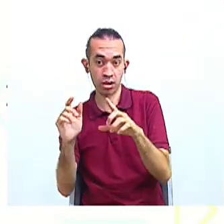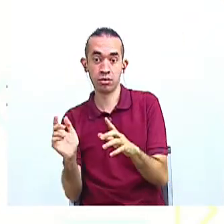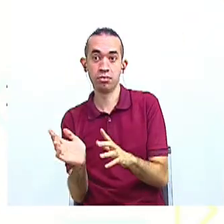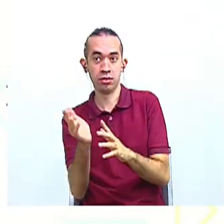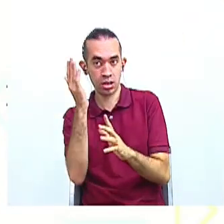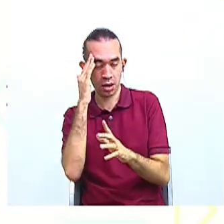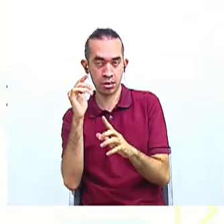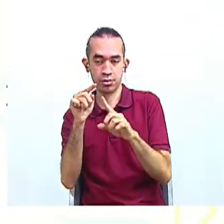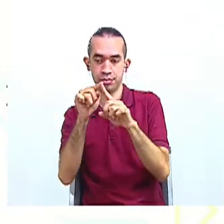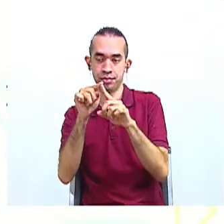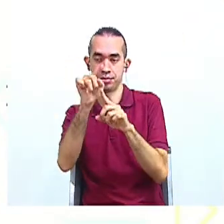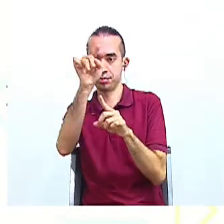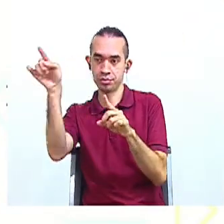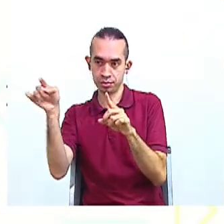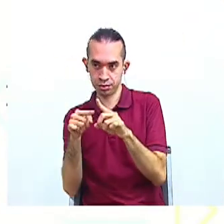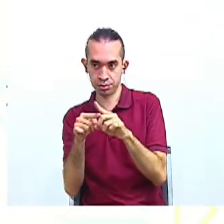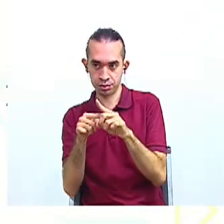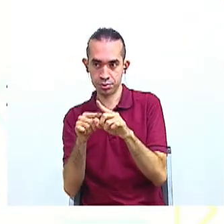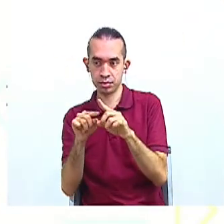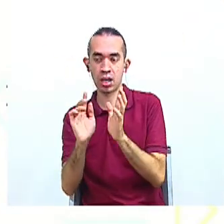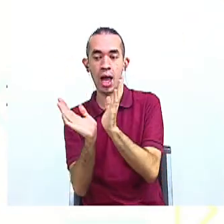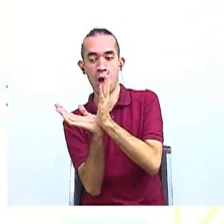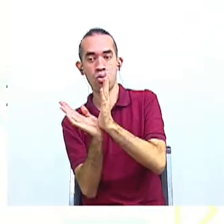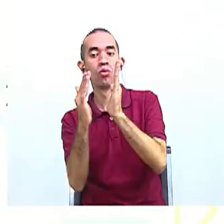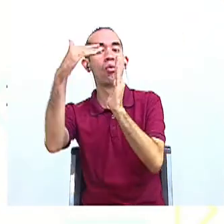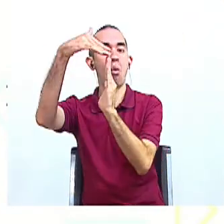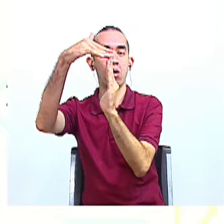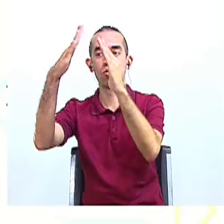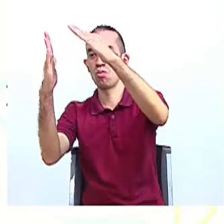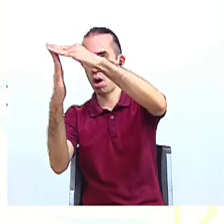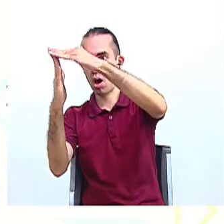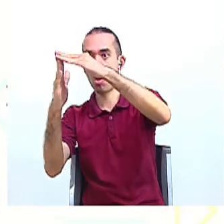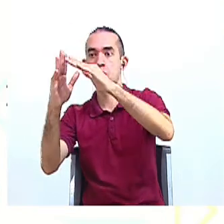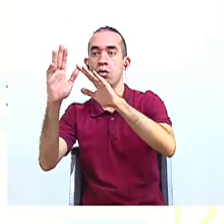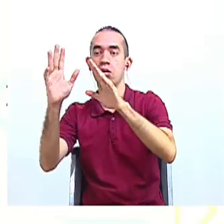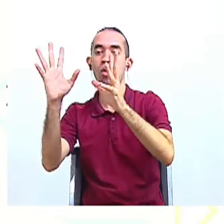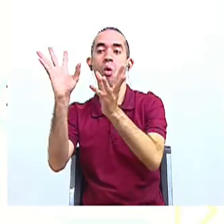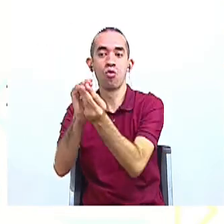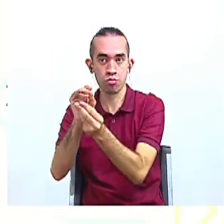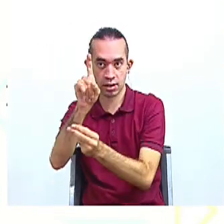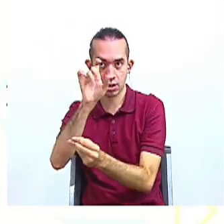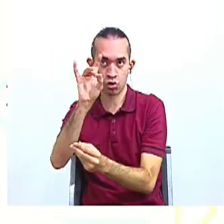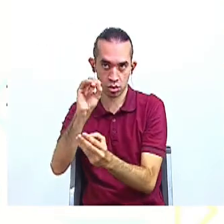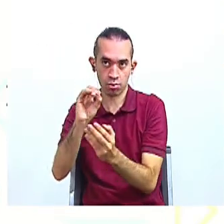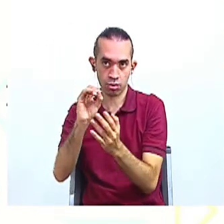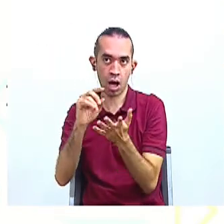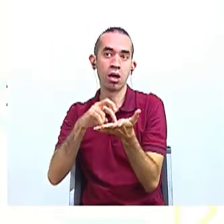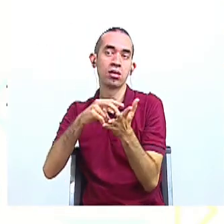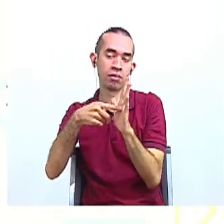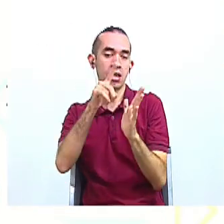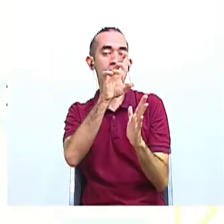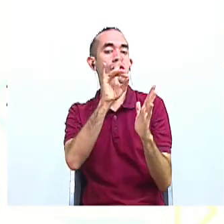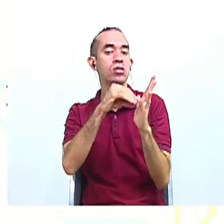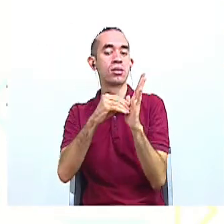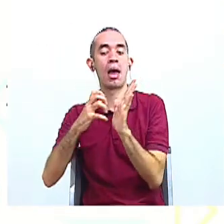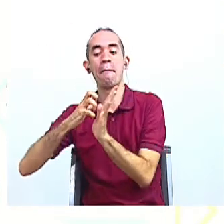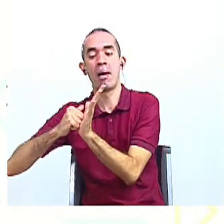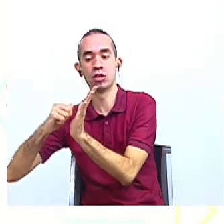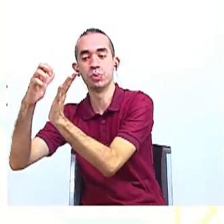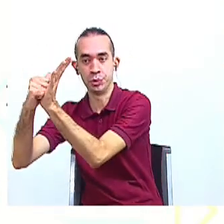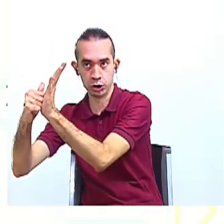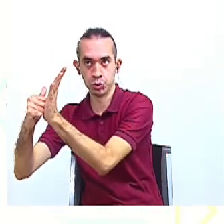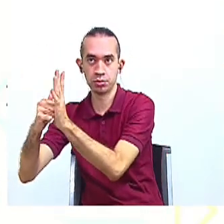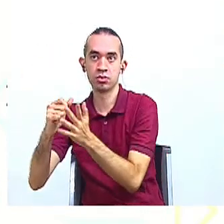a 180 le vamos a quitar los ángulos que ya tenemos. Entonces, la medida del ángulo E corresponde a